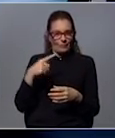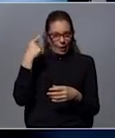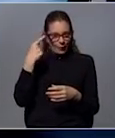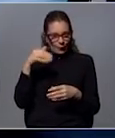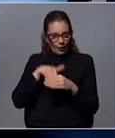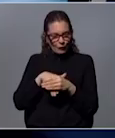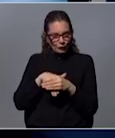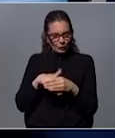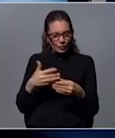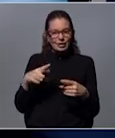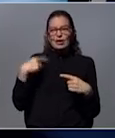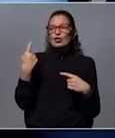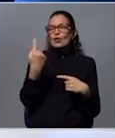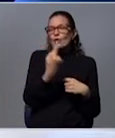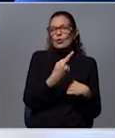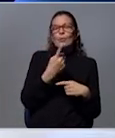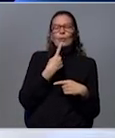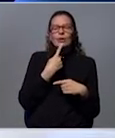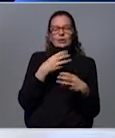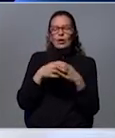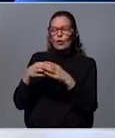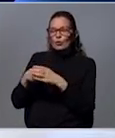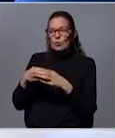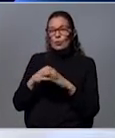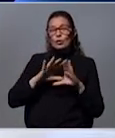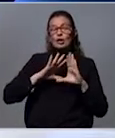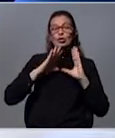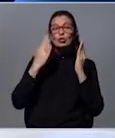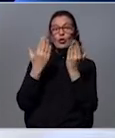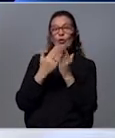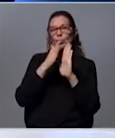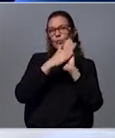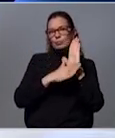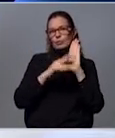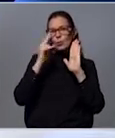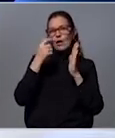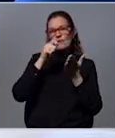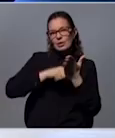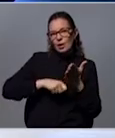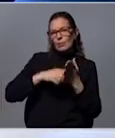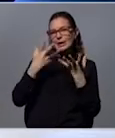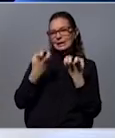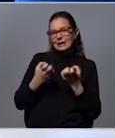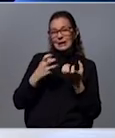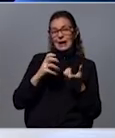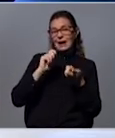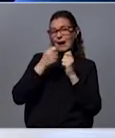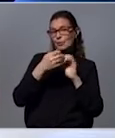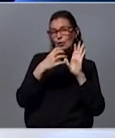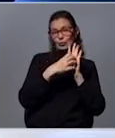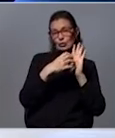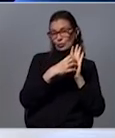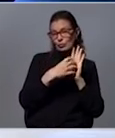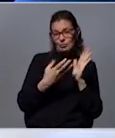ciudadanos de todos los partidos políticos de todos los lugares del país firmaron porque quien en la reforma constitucional es más fueron